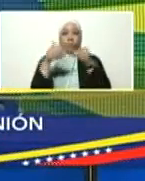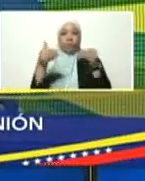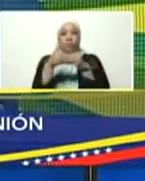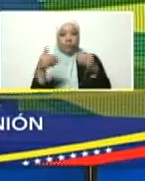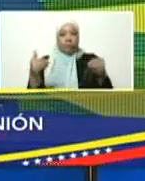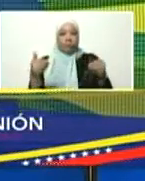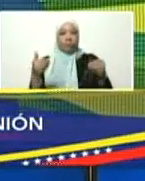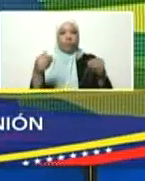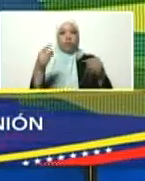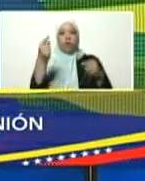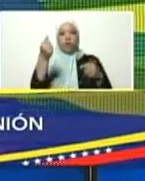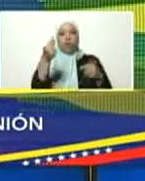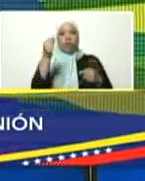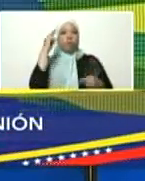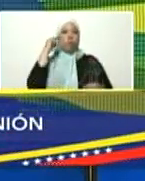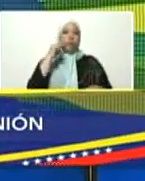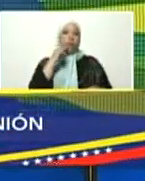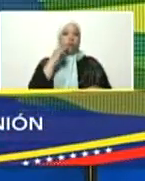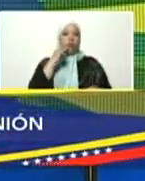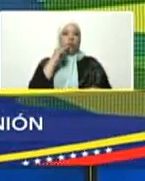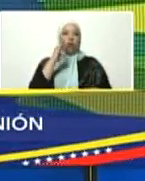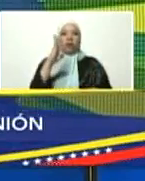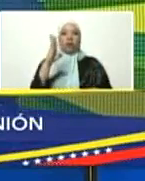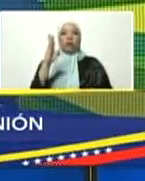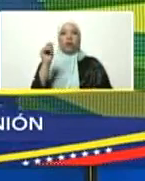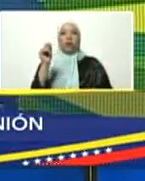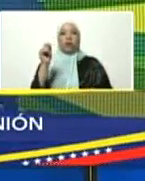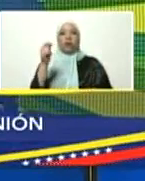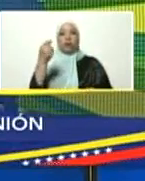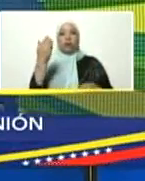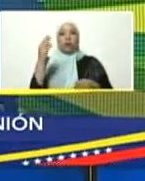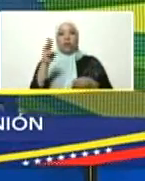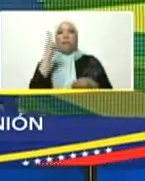¿Bolívares? ¿Bitcoin? ¿Ethereum? ¿Petro?